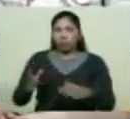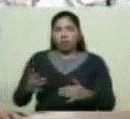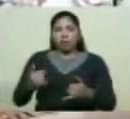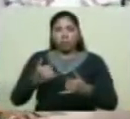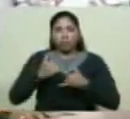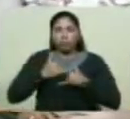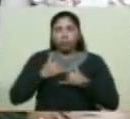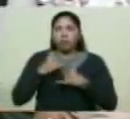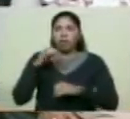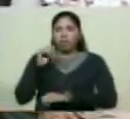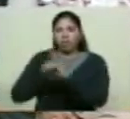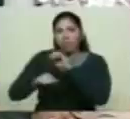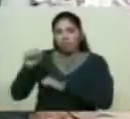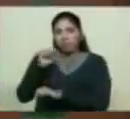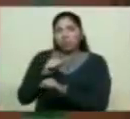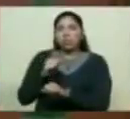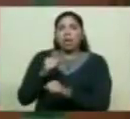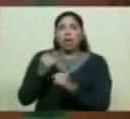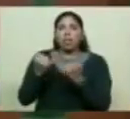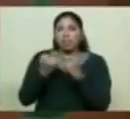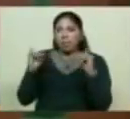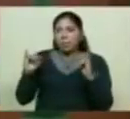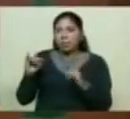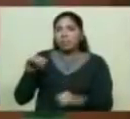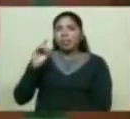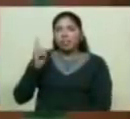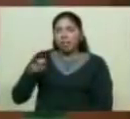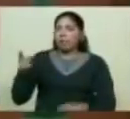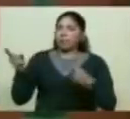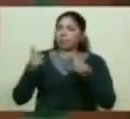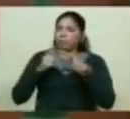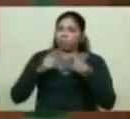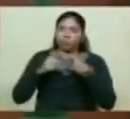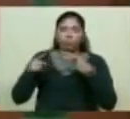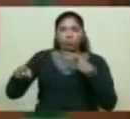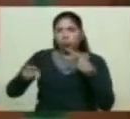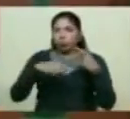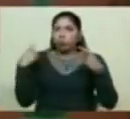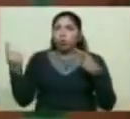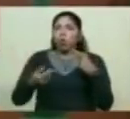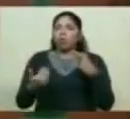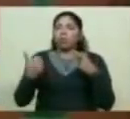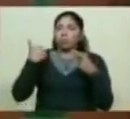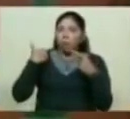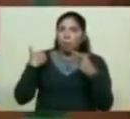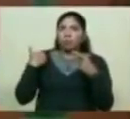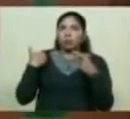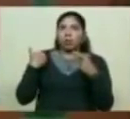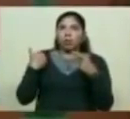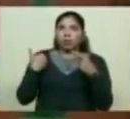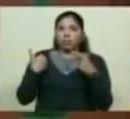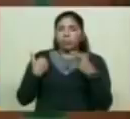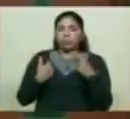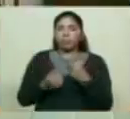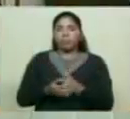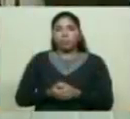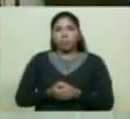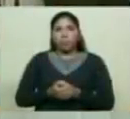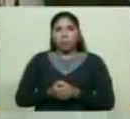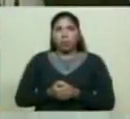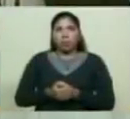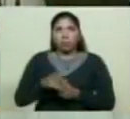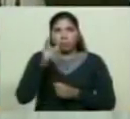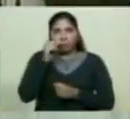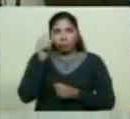la primera tarea y el primero de los deberes de todos los venezolanas venezolanos y de todas las